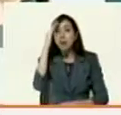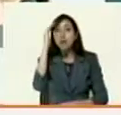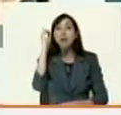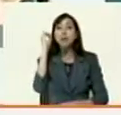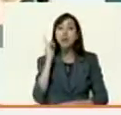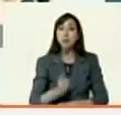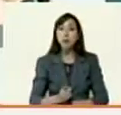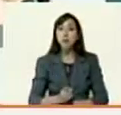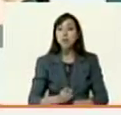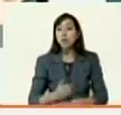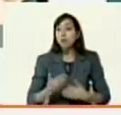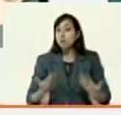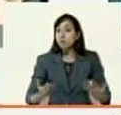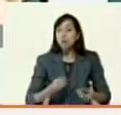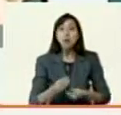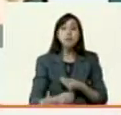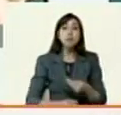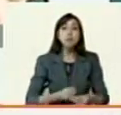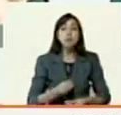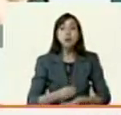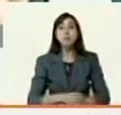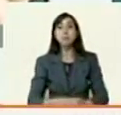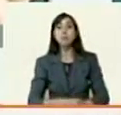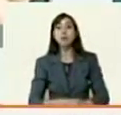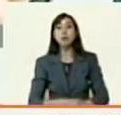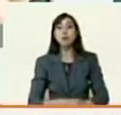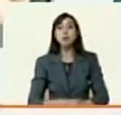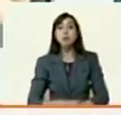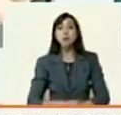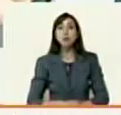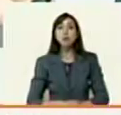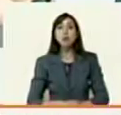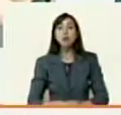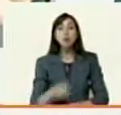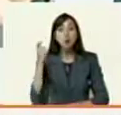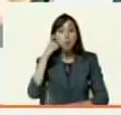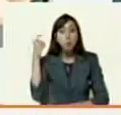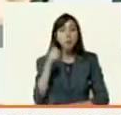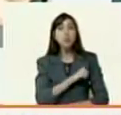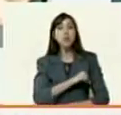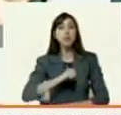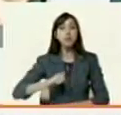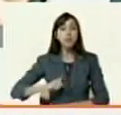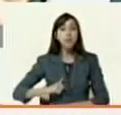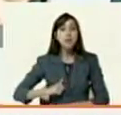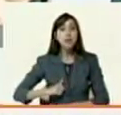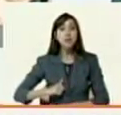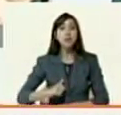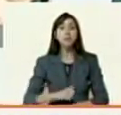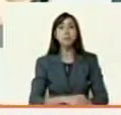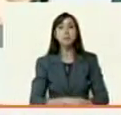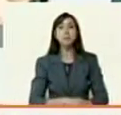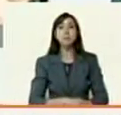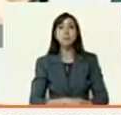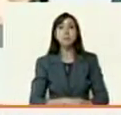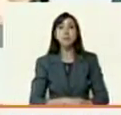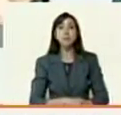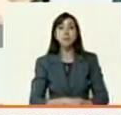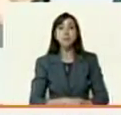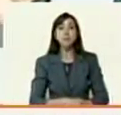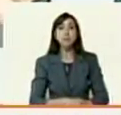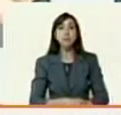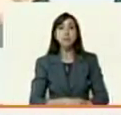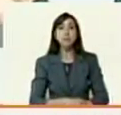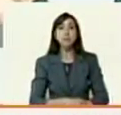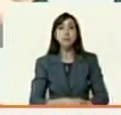surjan pueblos que tomen su voz, tomen las riendas de su destino y que rompan con ese status quo. De manera que